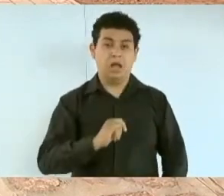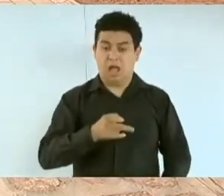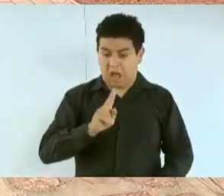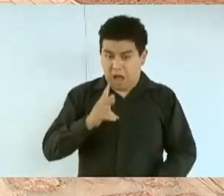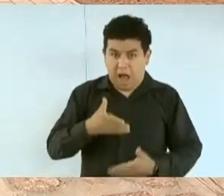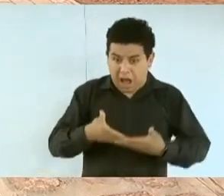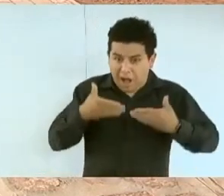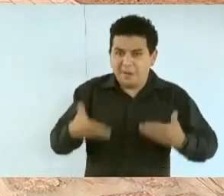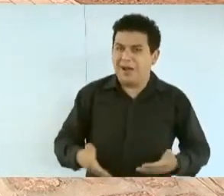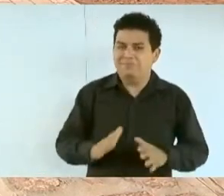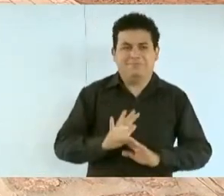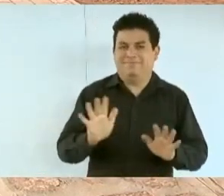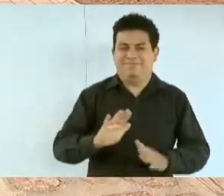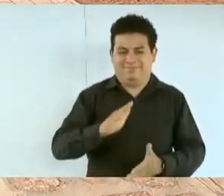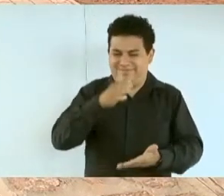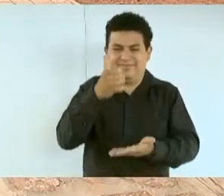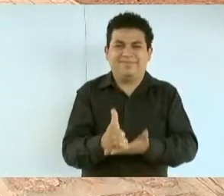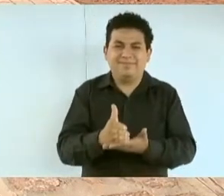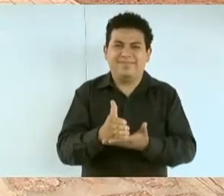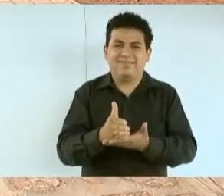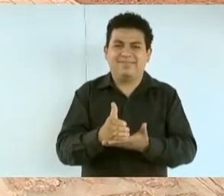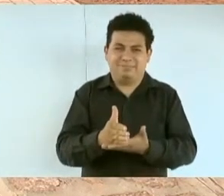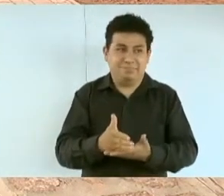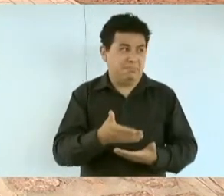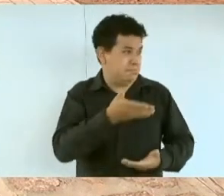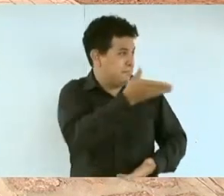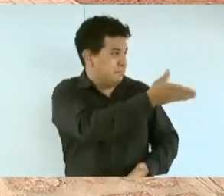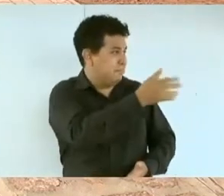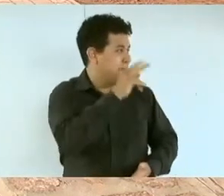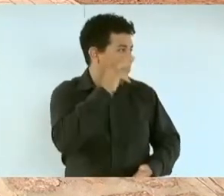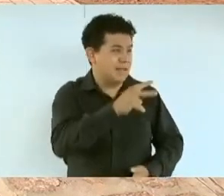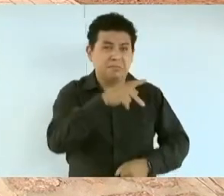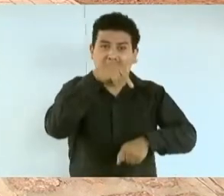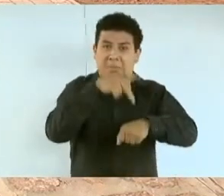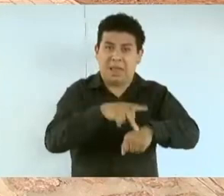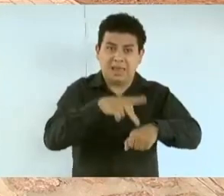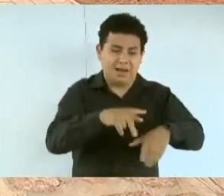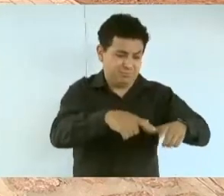Esto es camino de concreto,